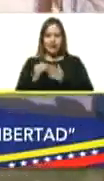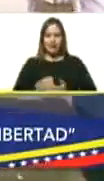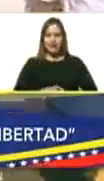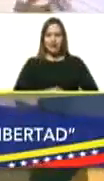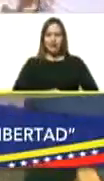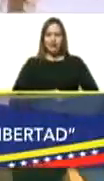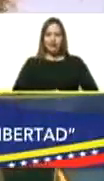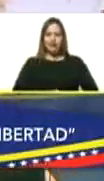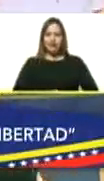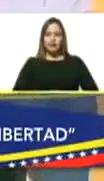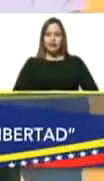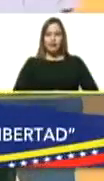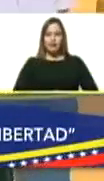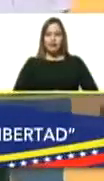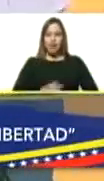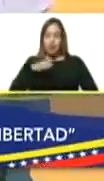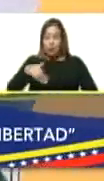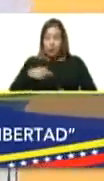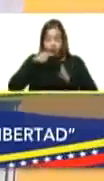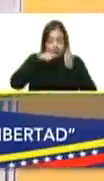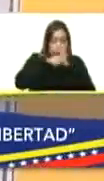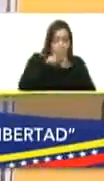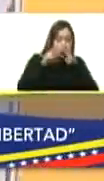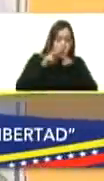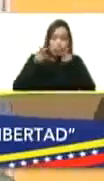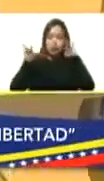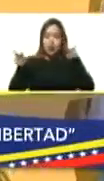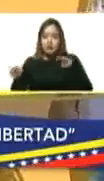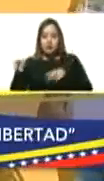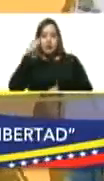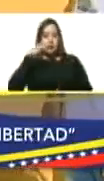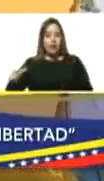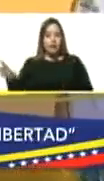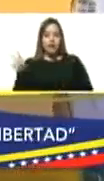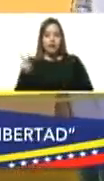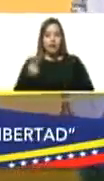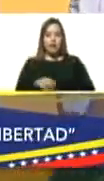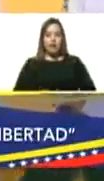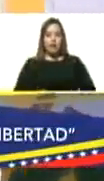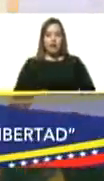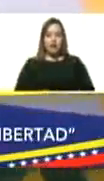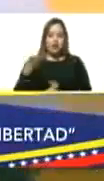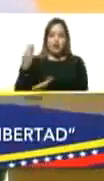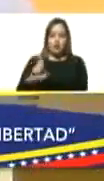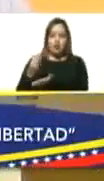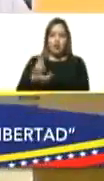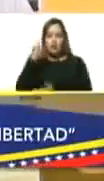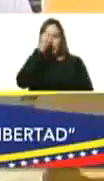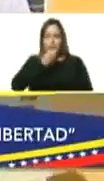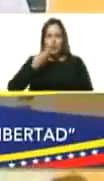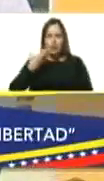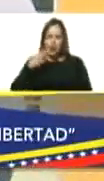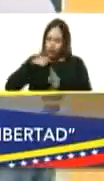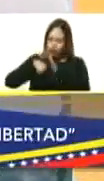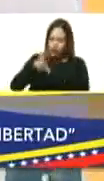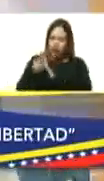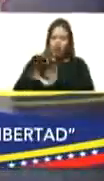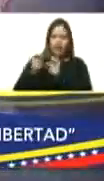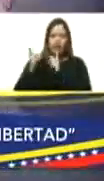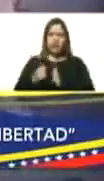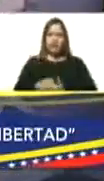¿verdad? Para que pueda ver, presenciar todo el pueblo venezolano, el pueblo del estado de Monagas, lo bonito. Adelante,